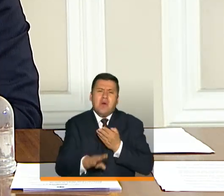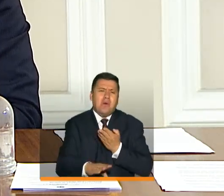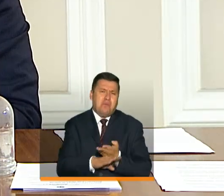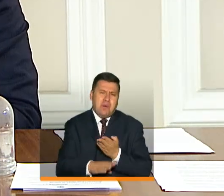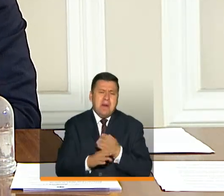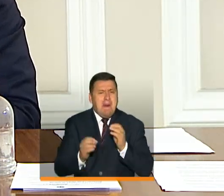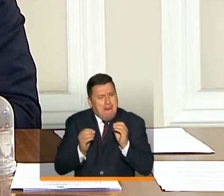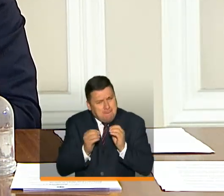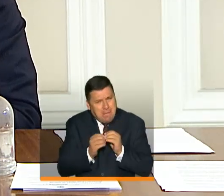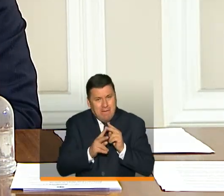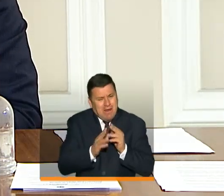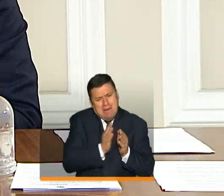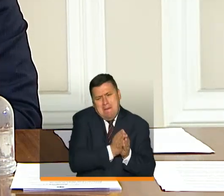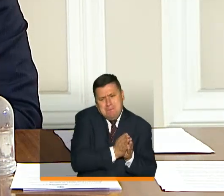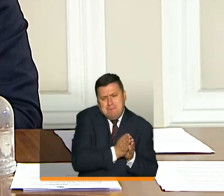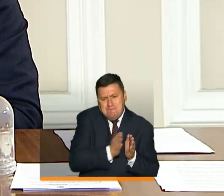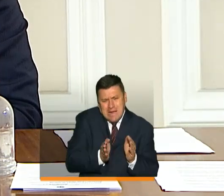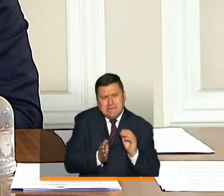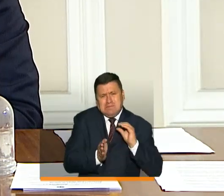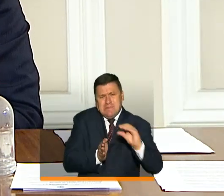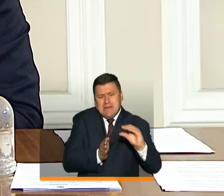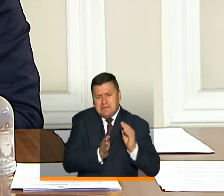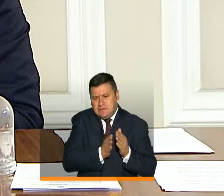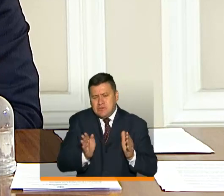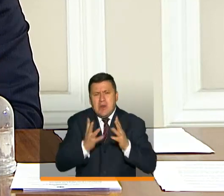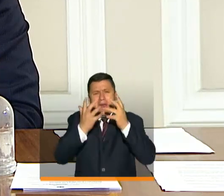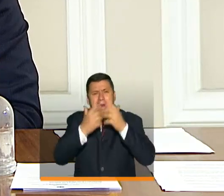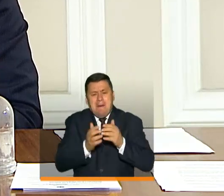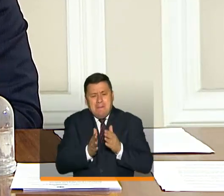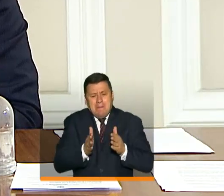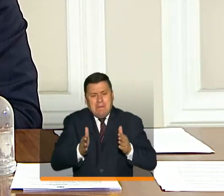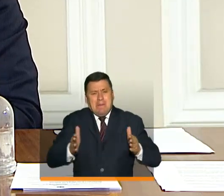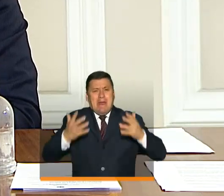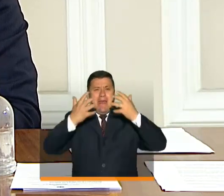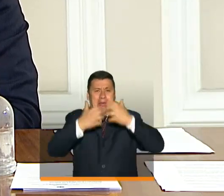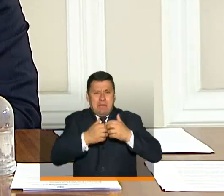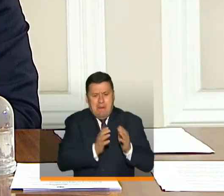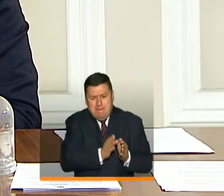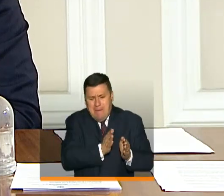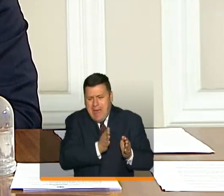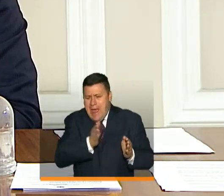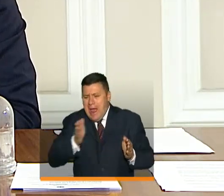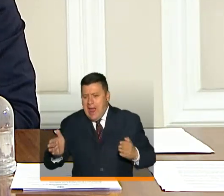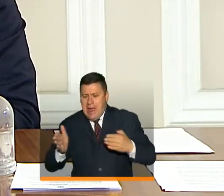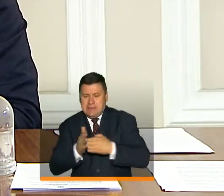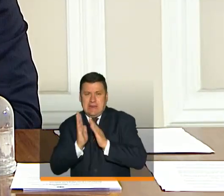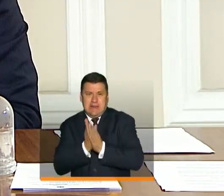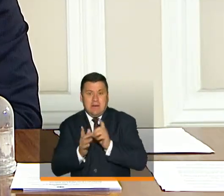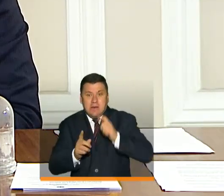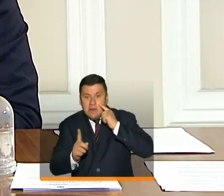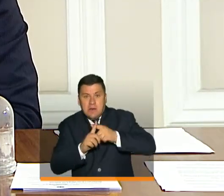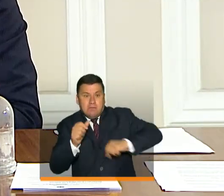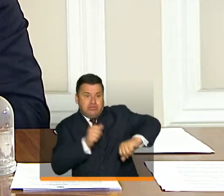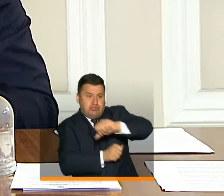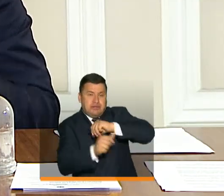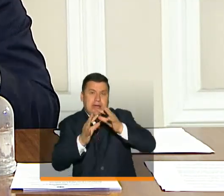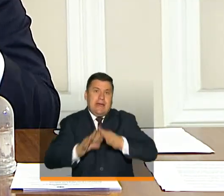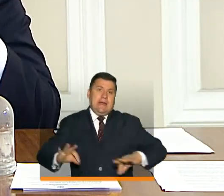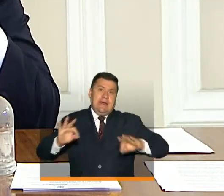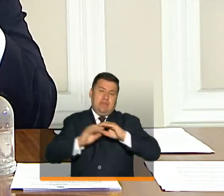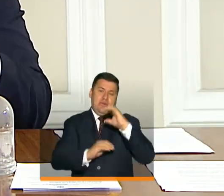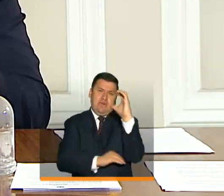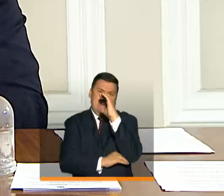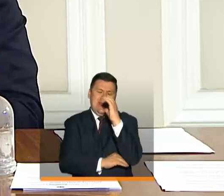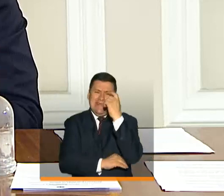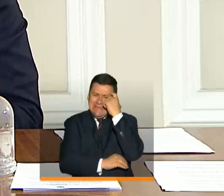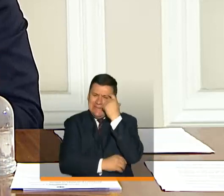de extender esta protección a la micro, pequeña, mediana y gran empresa en este ciclo de reactivación tan importante que